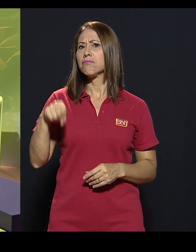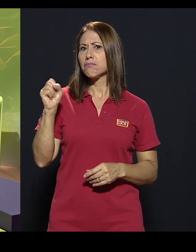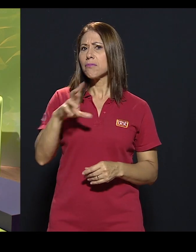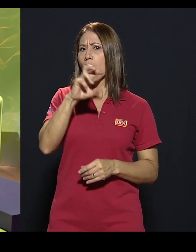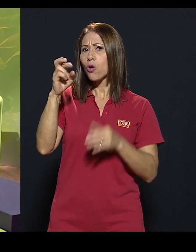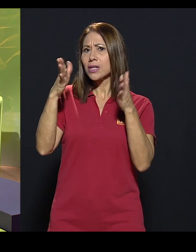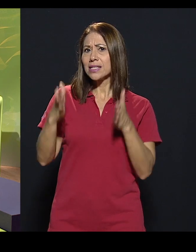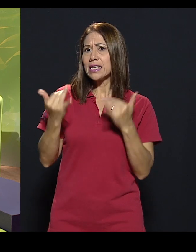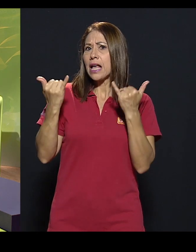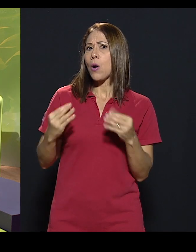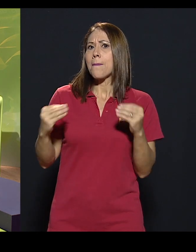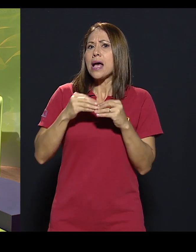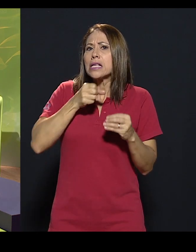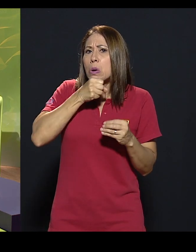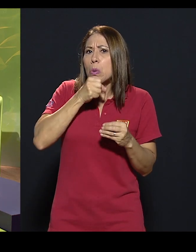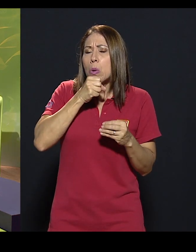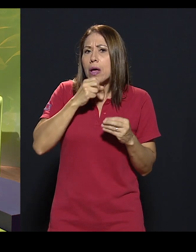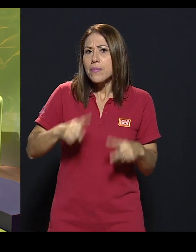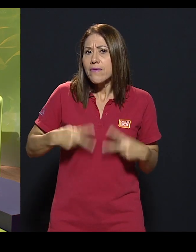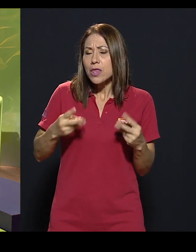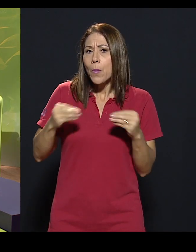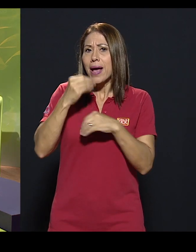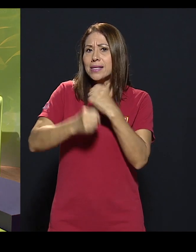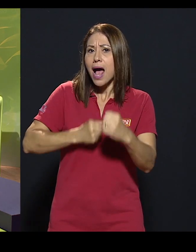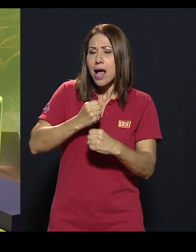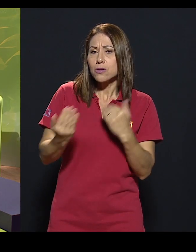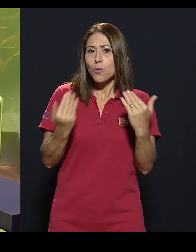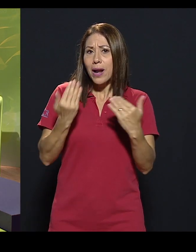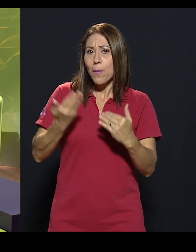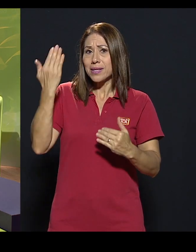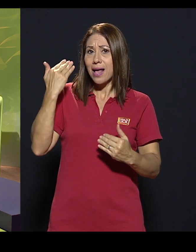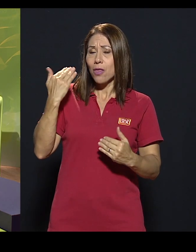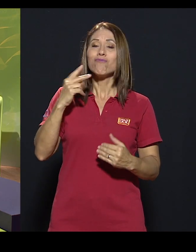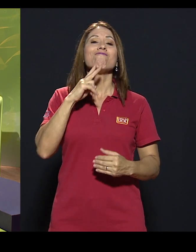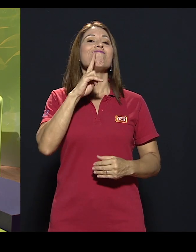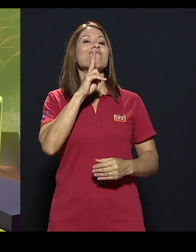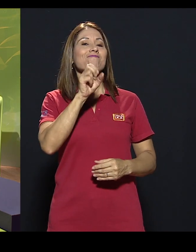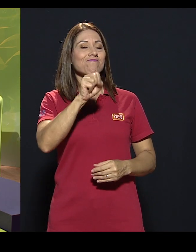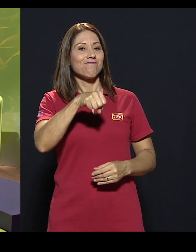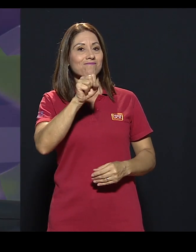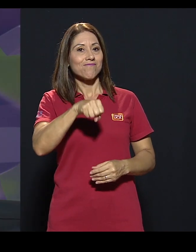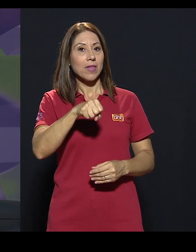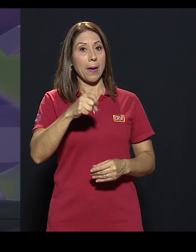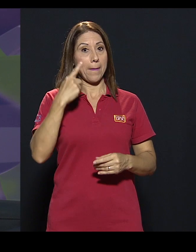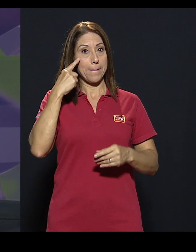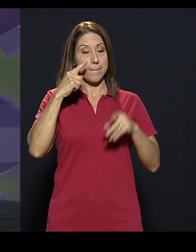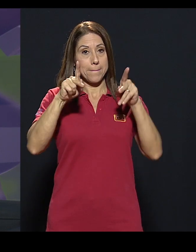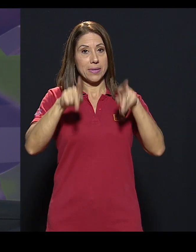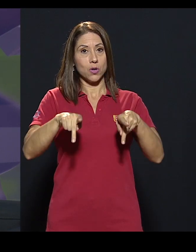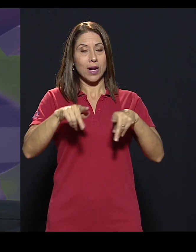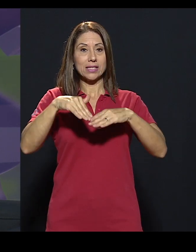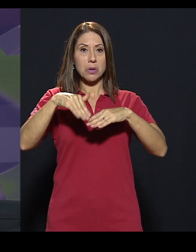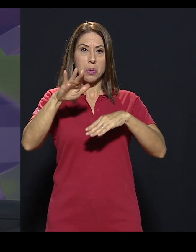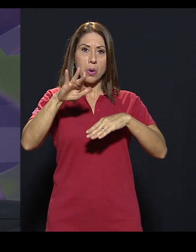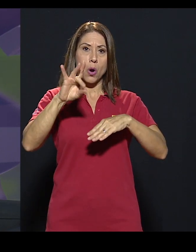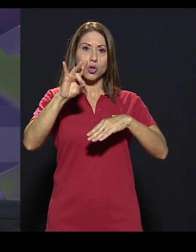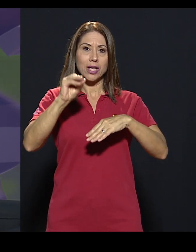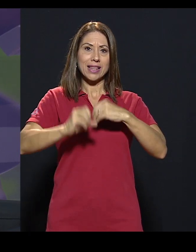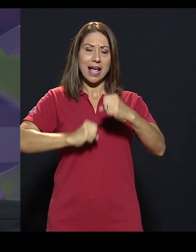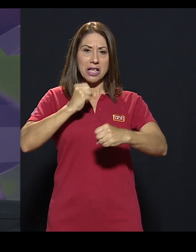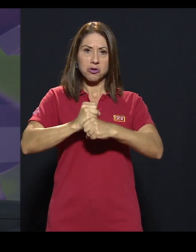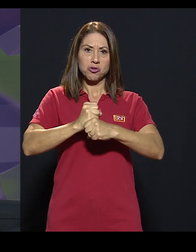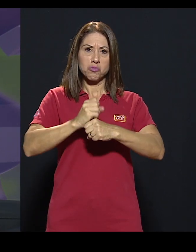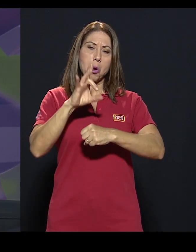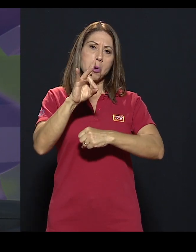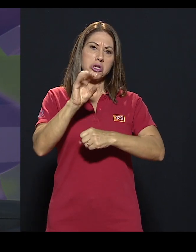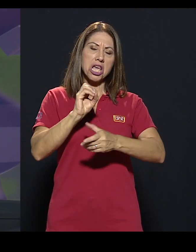que en el pasado, ¿verdad? Exactamente. El grupo, fíjese usted que el grupo de 80 años y más, los de 80, 85, 90,